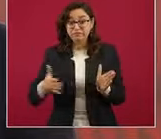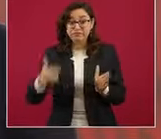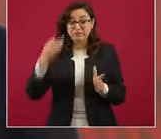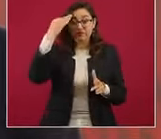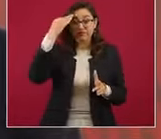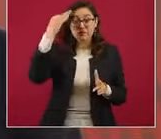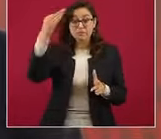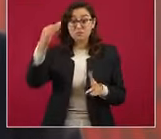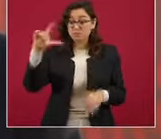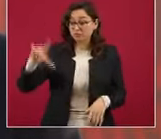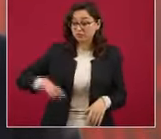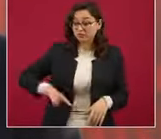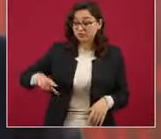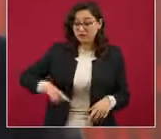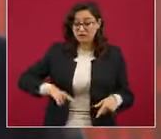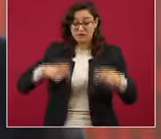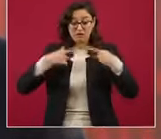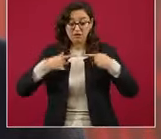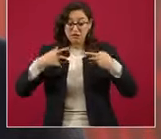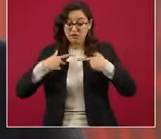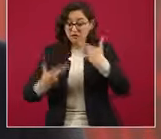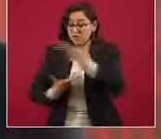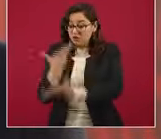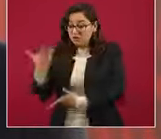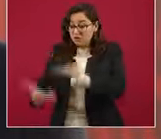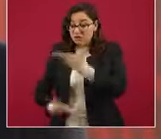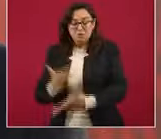servidores públicos.